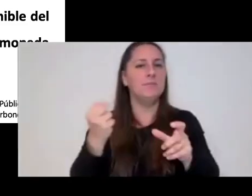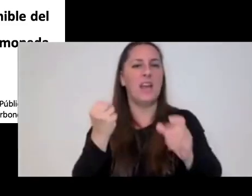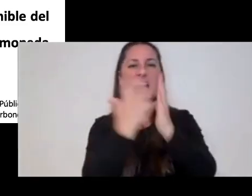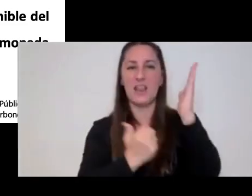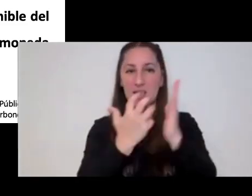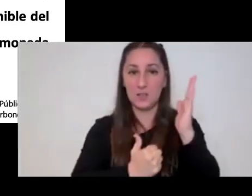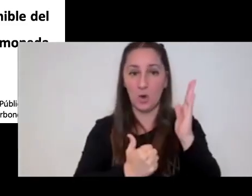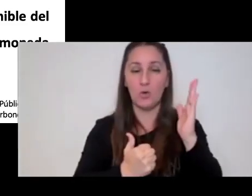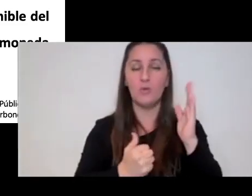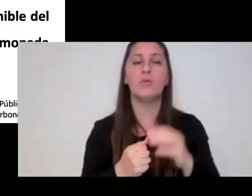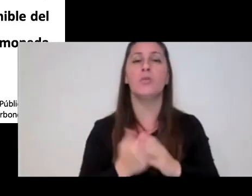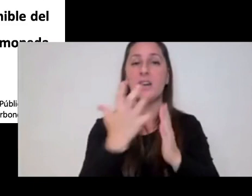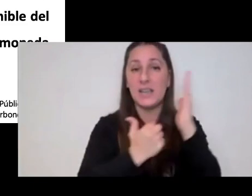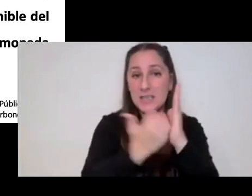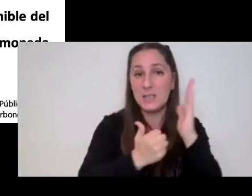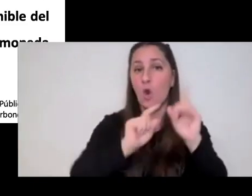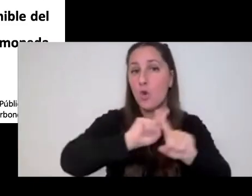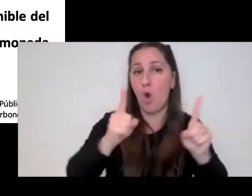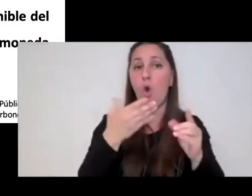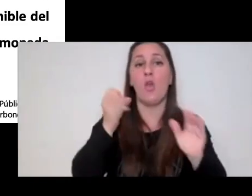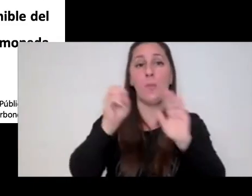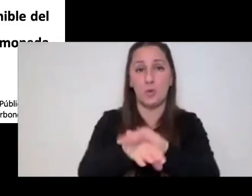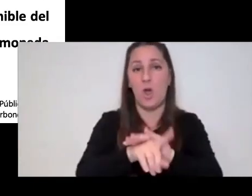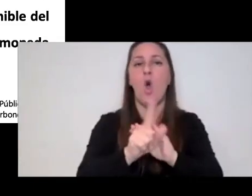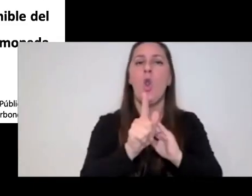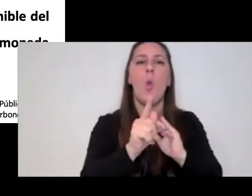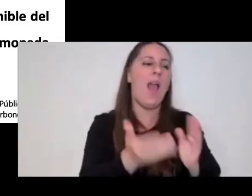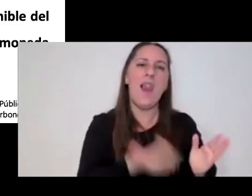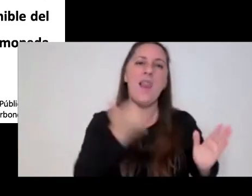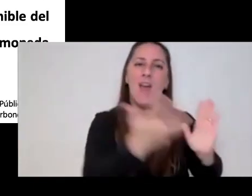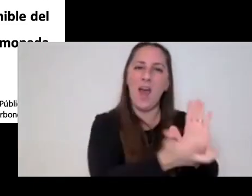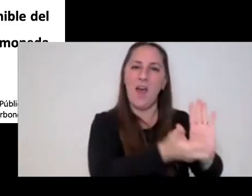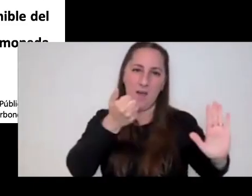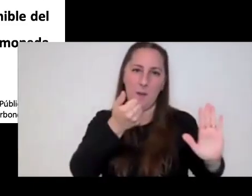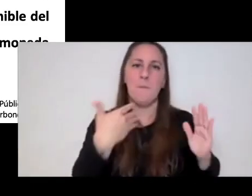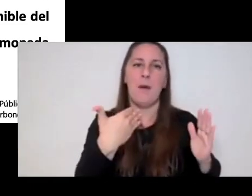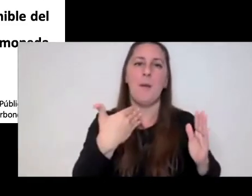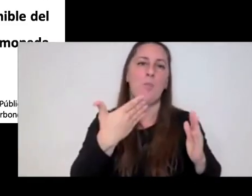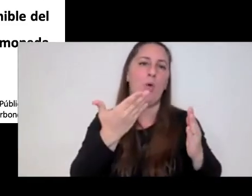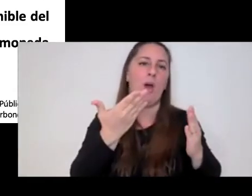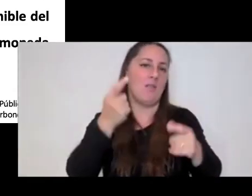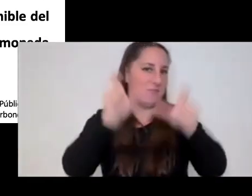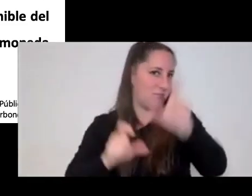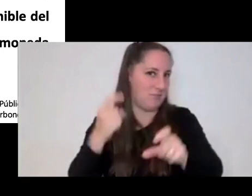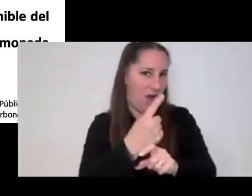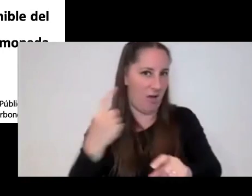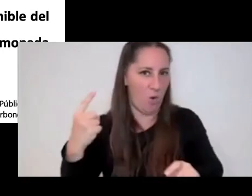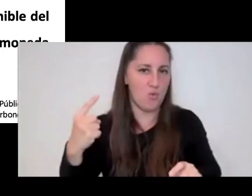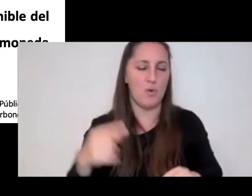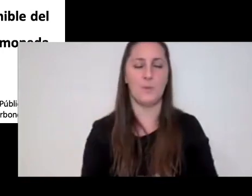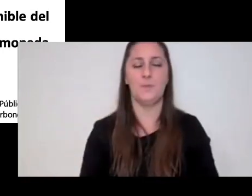no depositaron. No existe una liberación para esa calidad de sujetos. Bueno, hasta aquí,